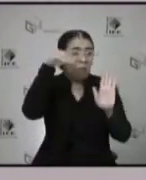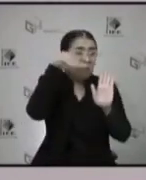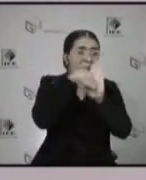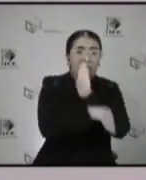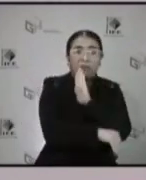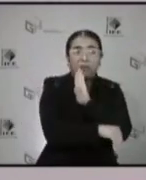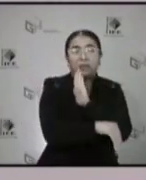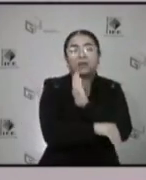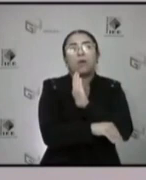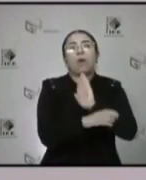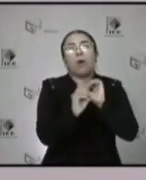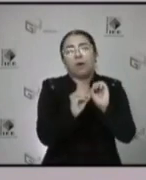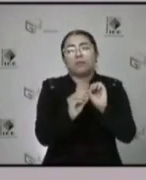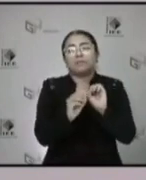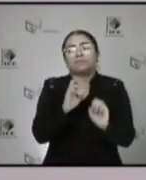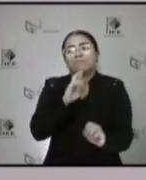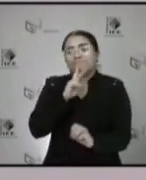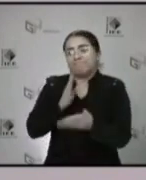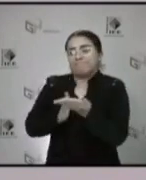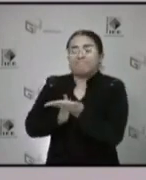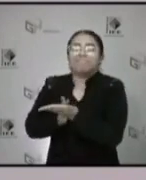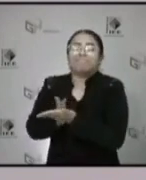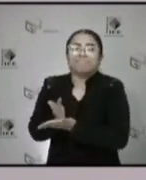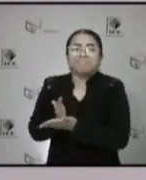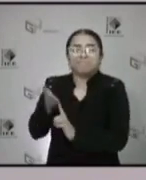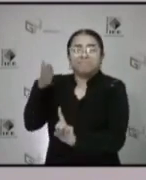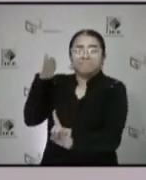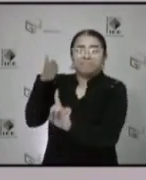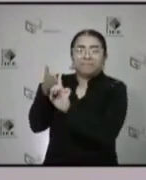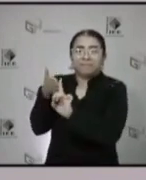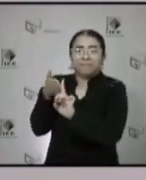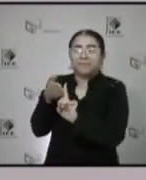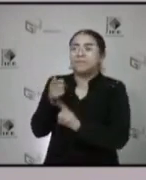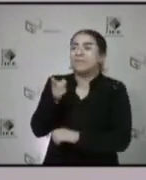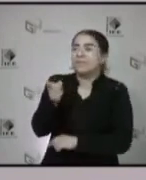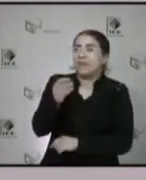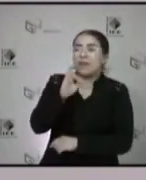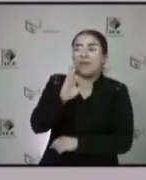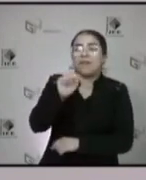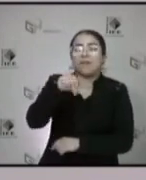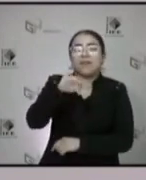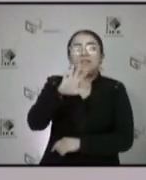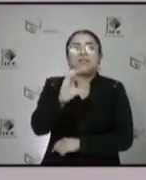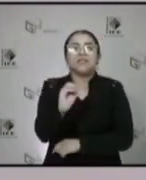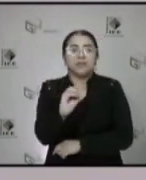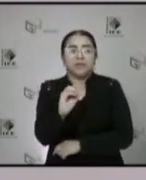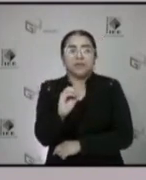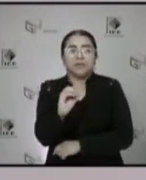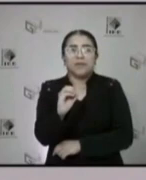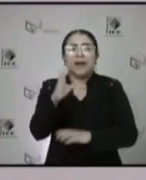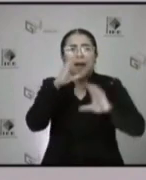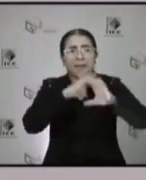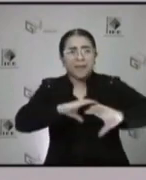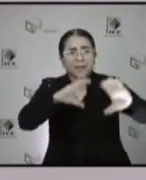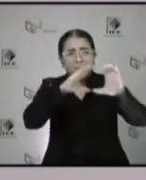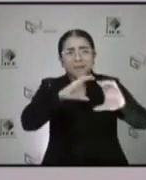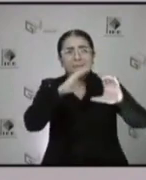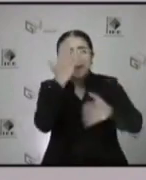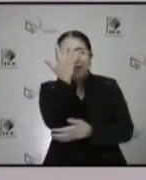seguir por donde vamos. Francisco Javier, cantémosle el tiro al medio